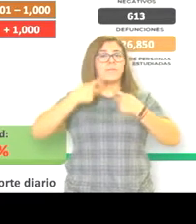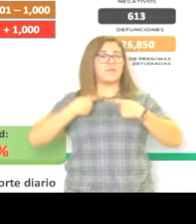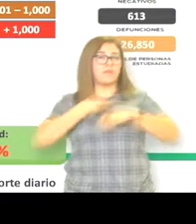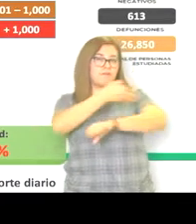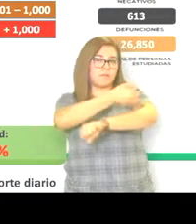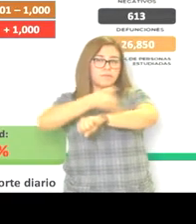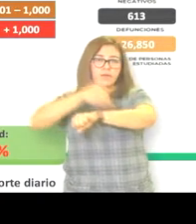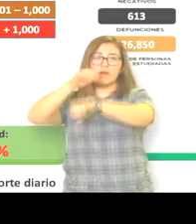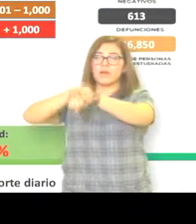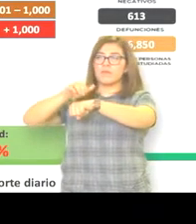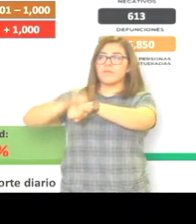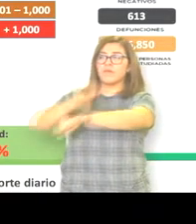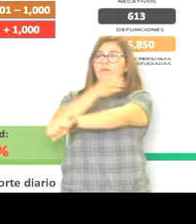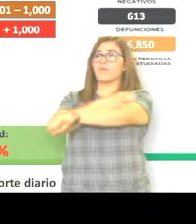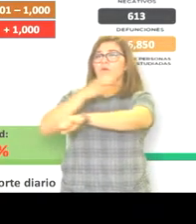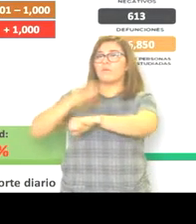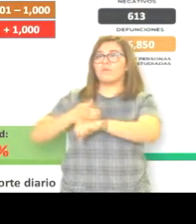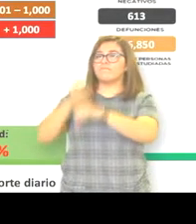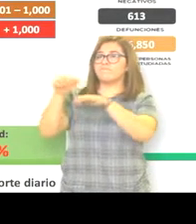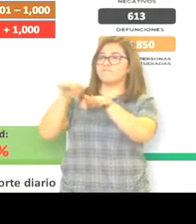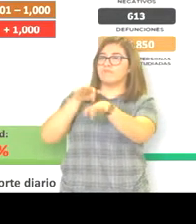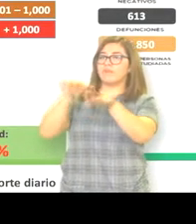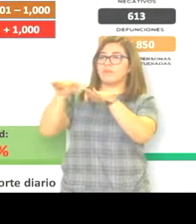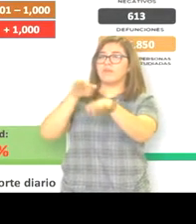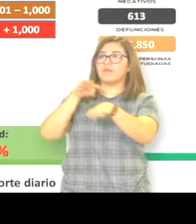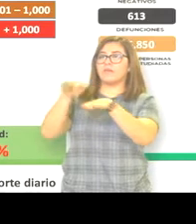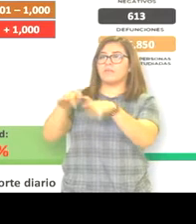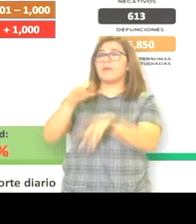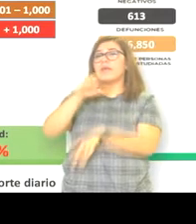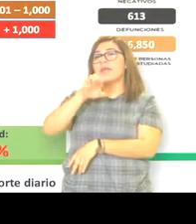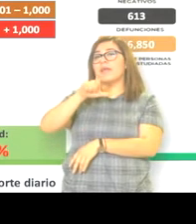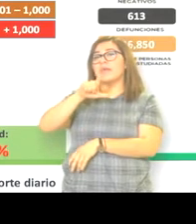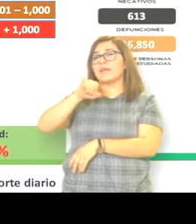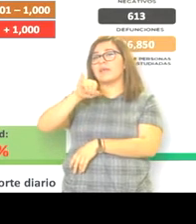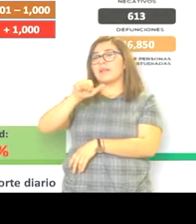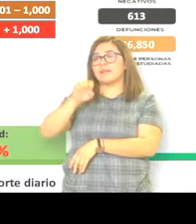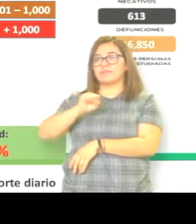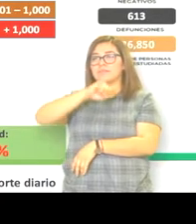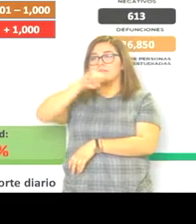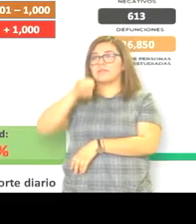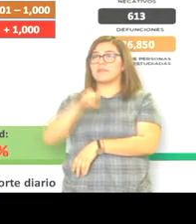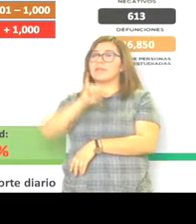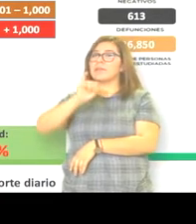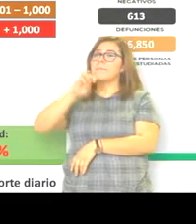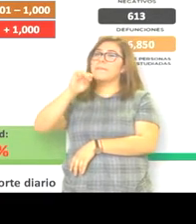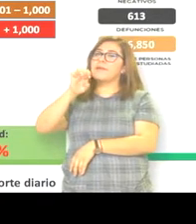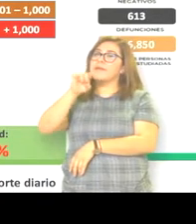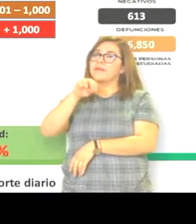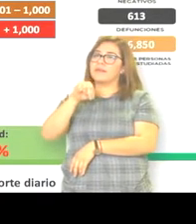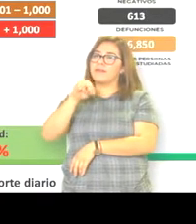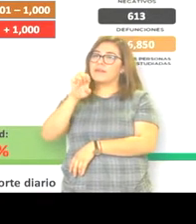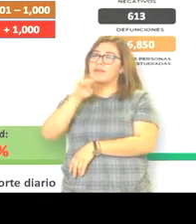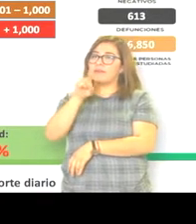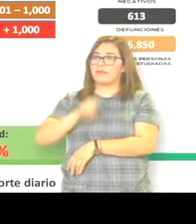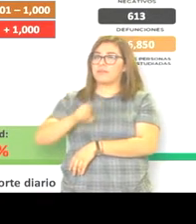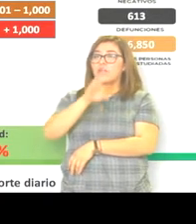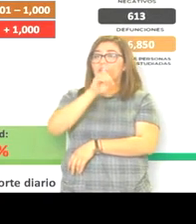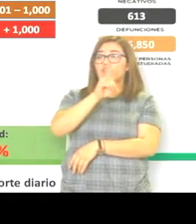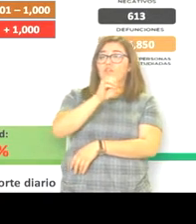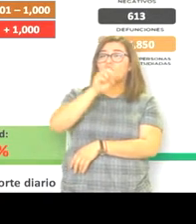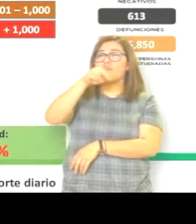familiares, amigos, compañeras y compañeros de trabajo de don Elías Jiménez Macías, don Eli, a quien se le decía